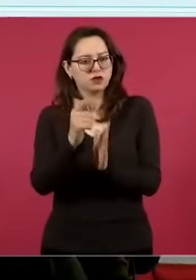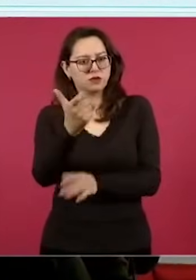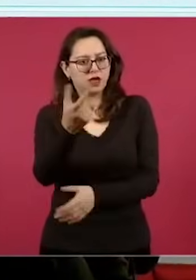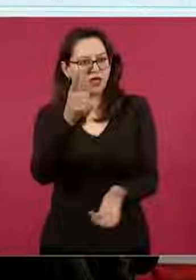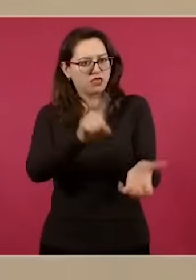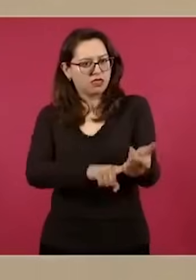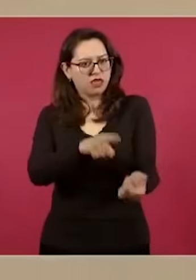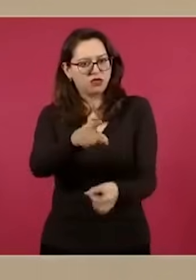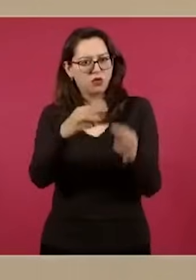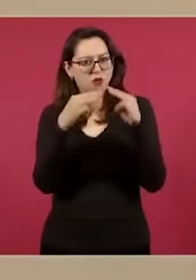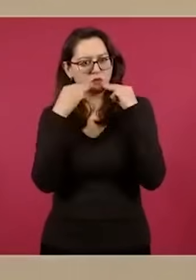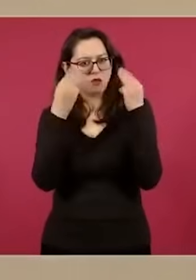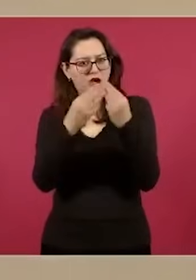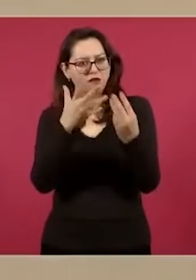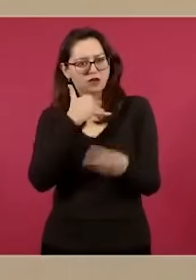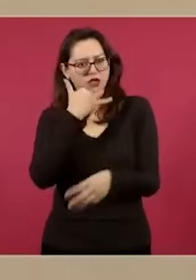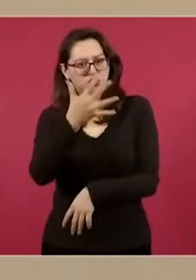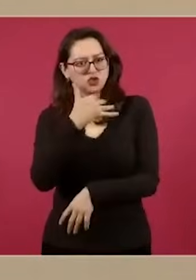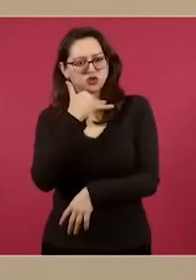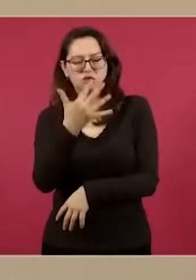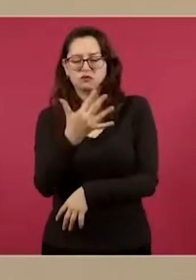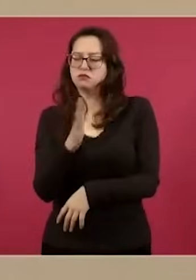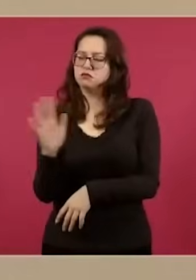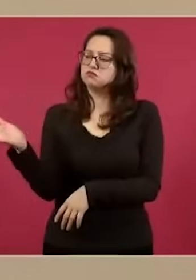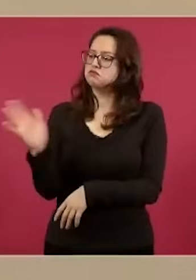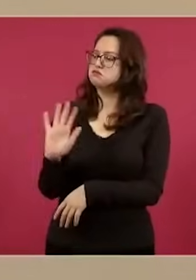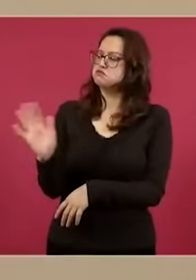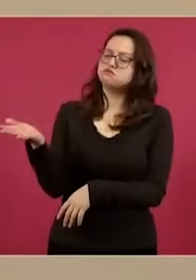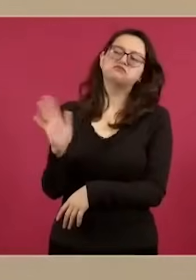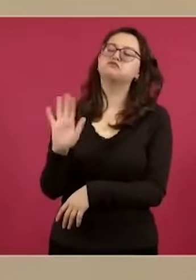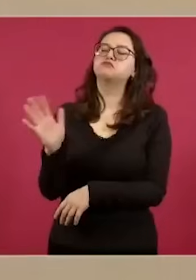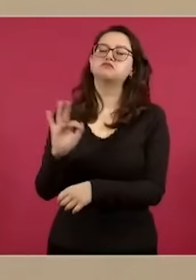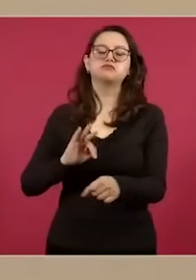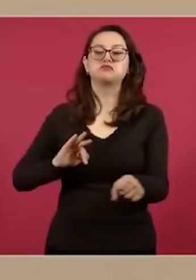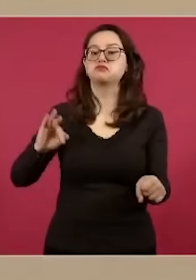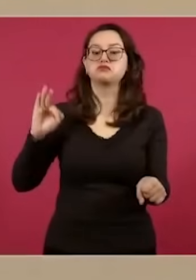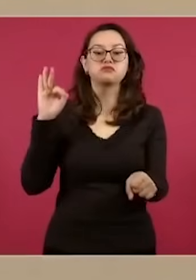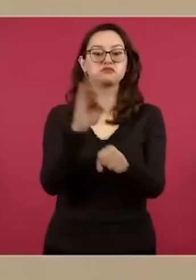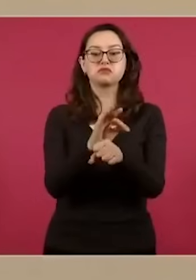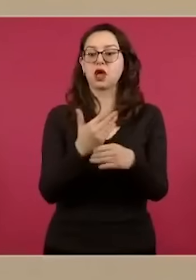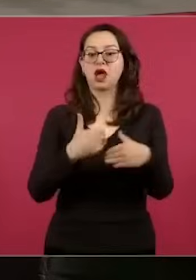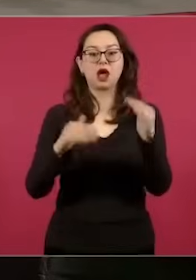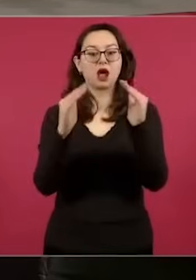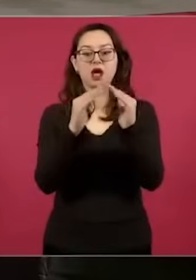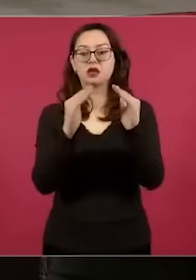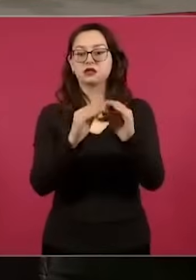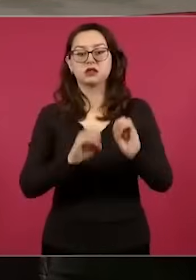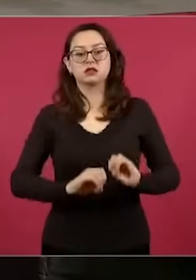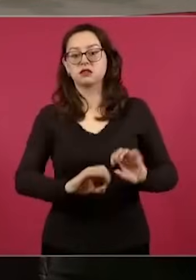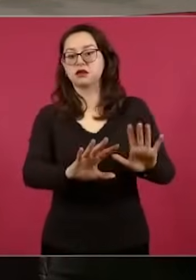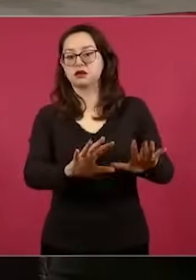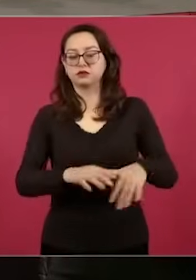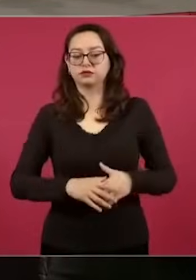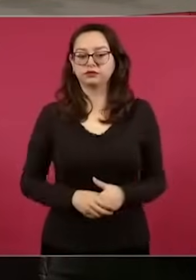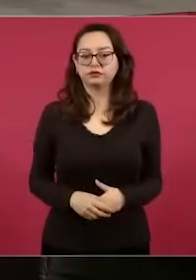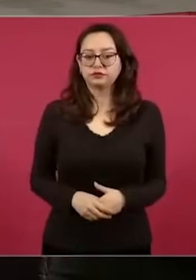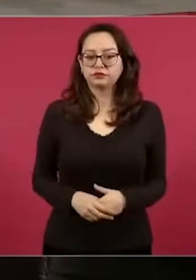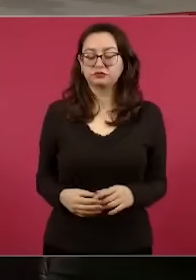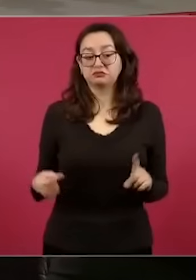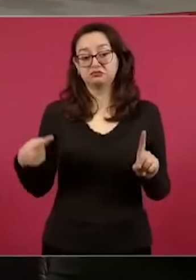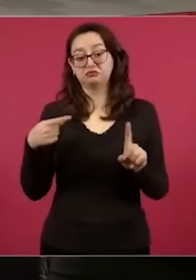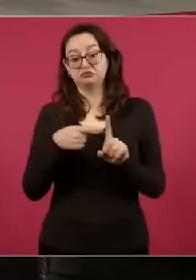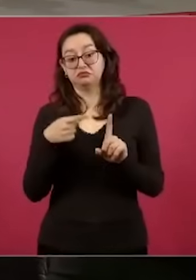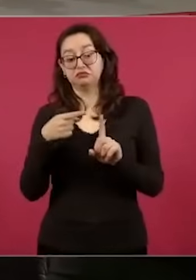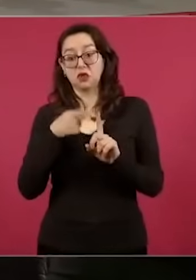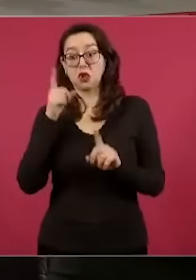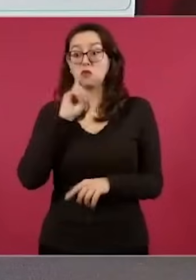ordenó levantar el aseguramiento del inmueble la jueza refirió que a Emilio n no le aplicaba la la nueva